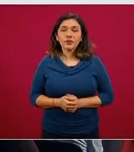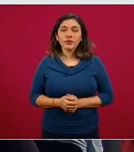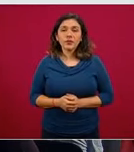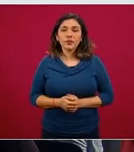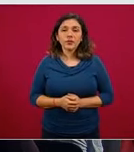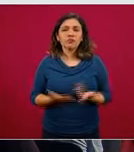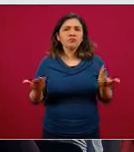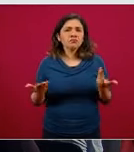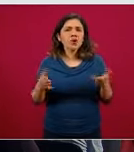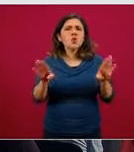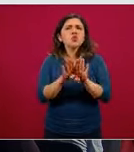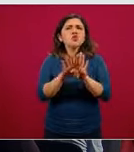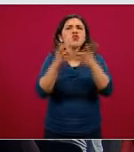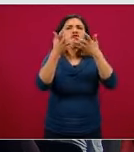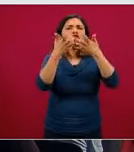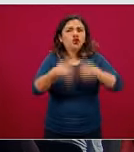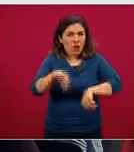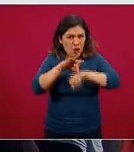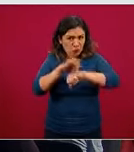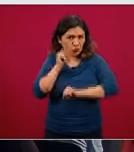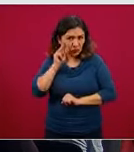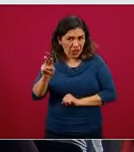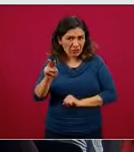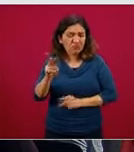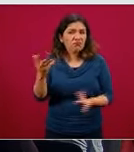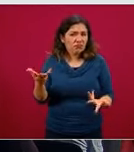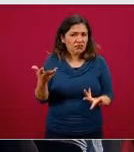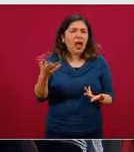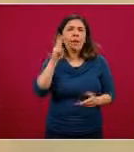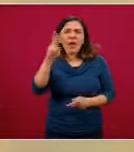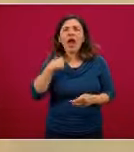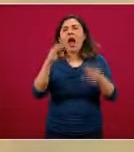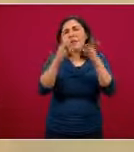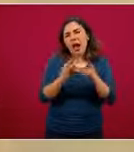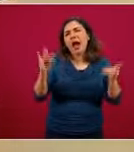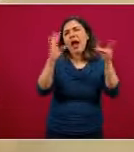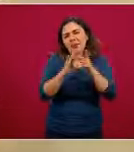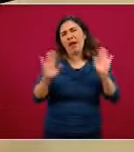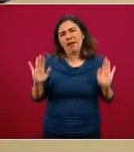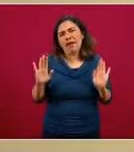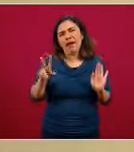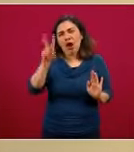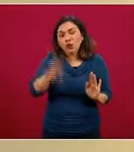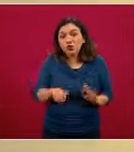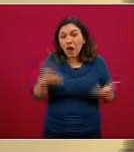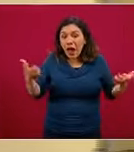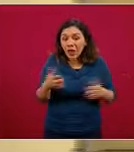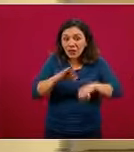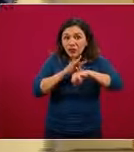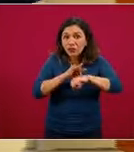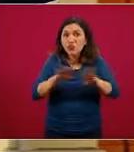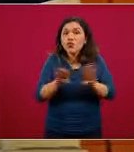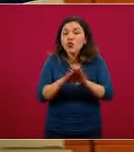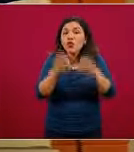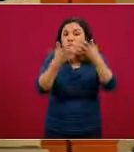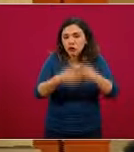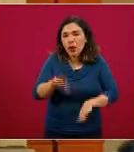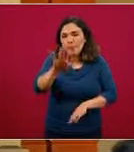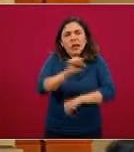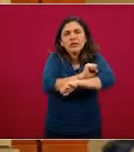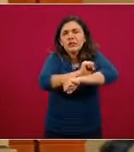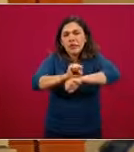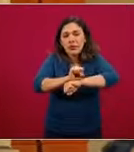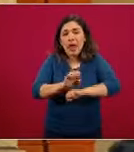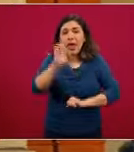¿Cómo funciona en la realidad? Hemos visto la teoría. Vamos de la intervención más simple,